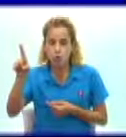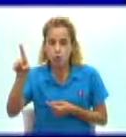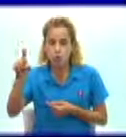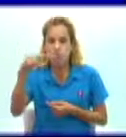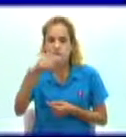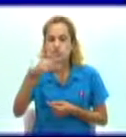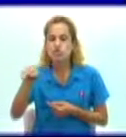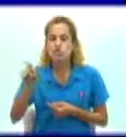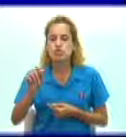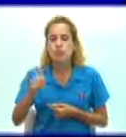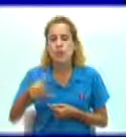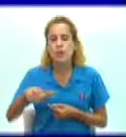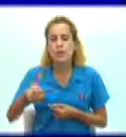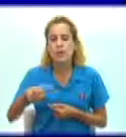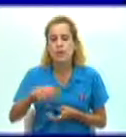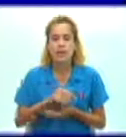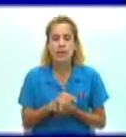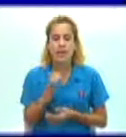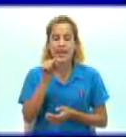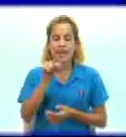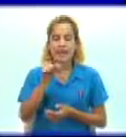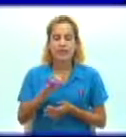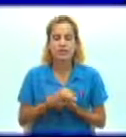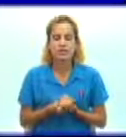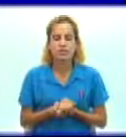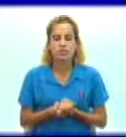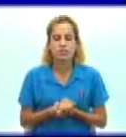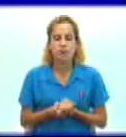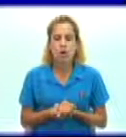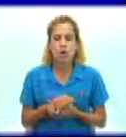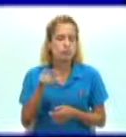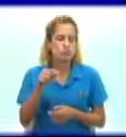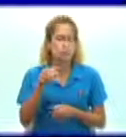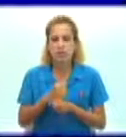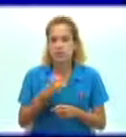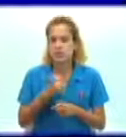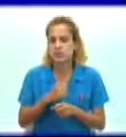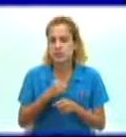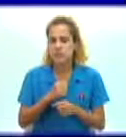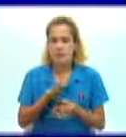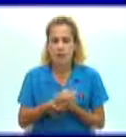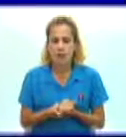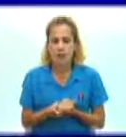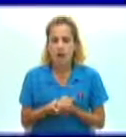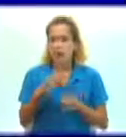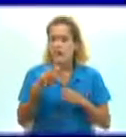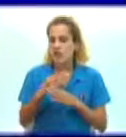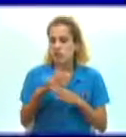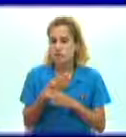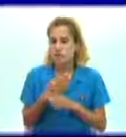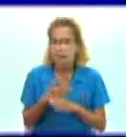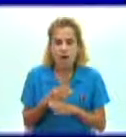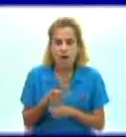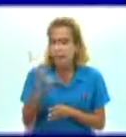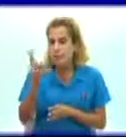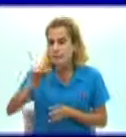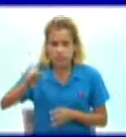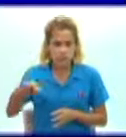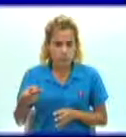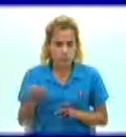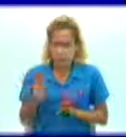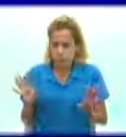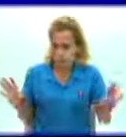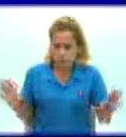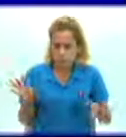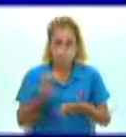sobre 10, esto lo pueden estar, ustedes pueden estar trabajando en el ejercicio combinado tanto con fracciones como con expresiones decimales, según les sea